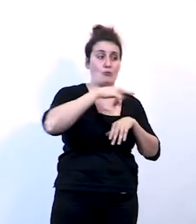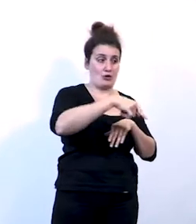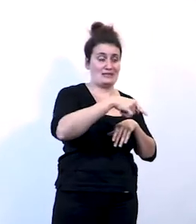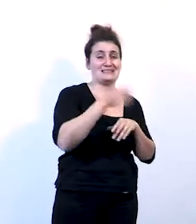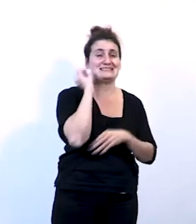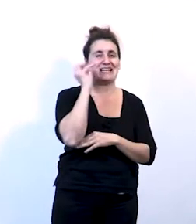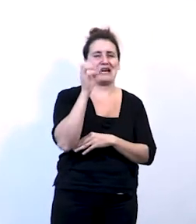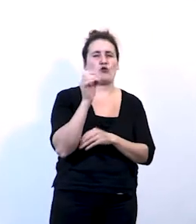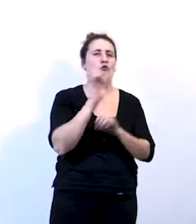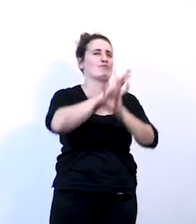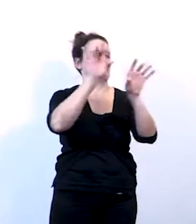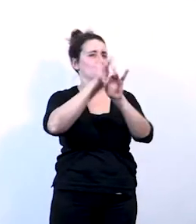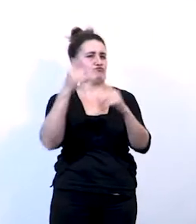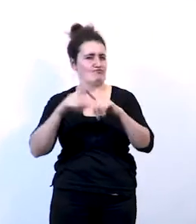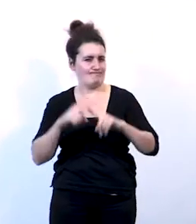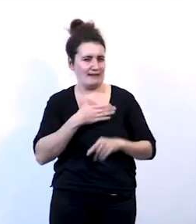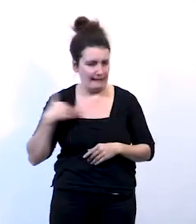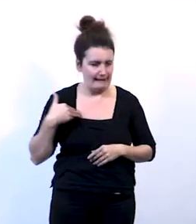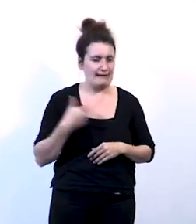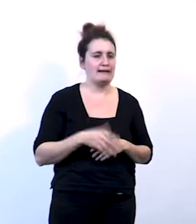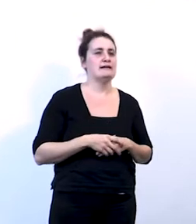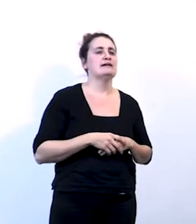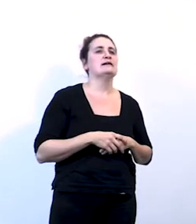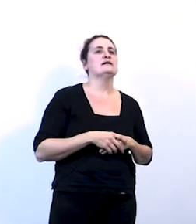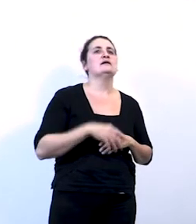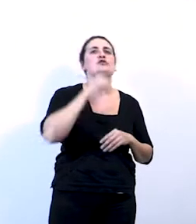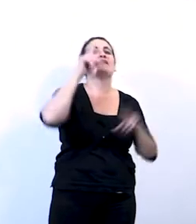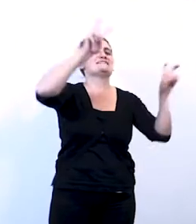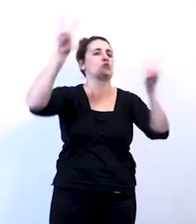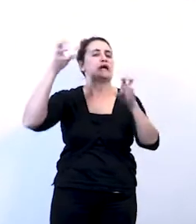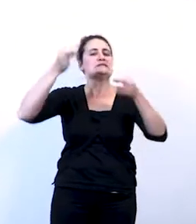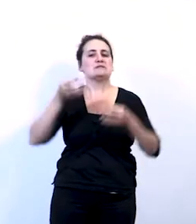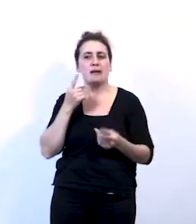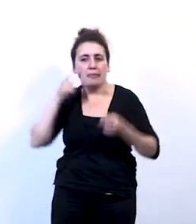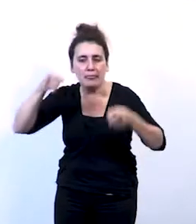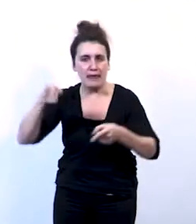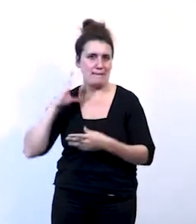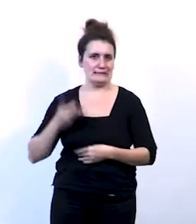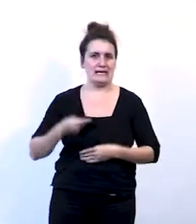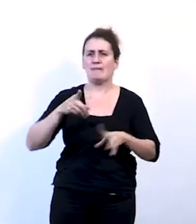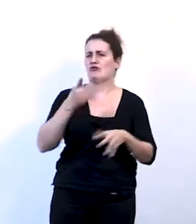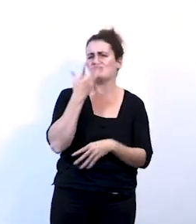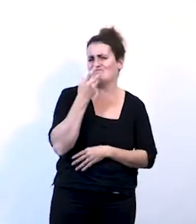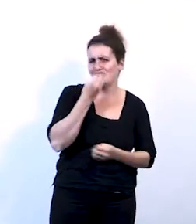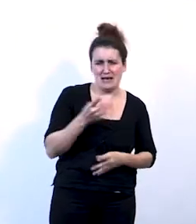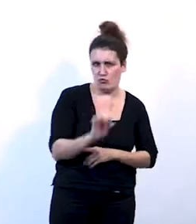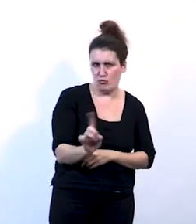muchas cosas. Decía yo, los titulares muchas veces nos llevan a Palestina, pero desconocemos, o sea, conocemos muchas veces